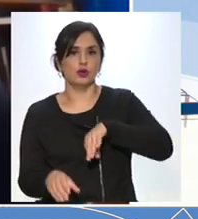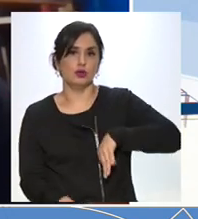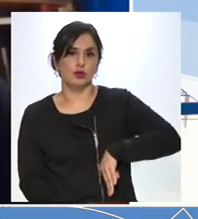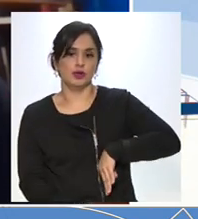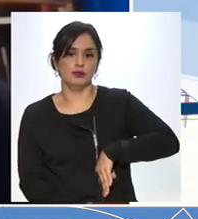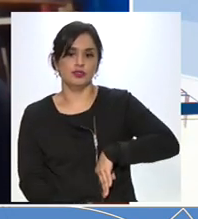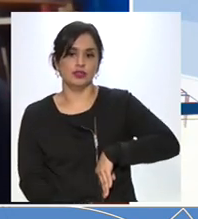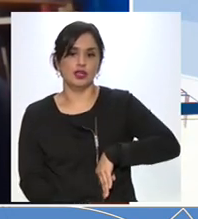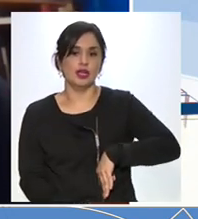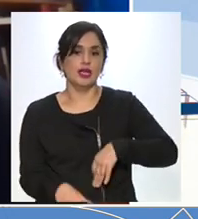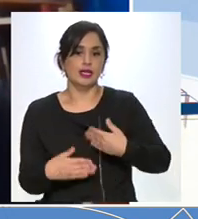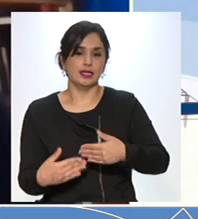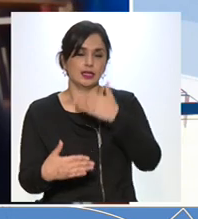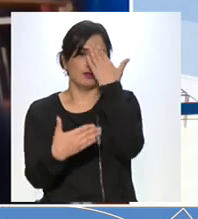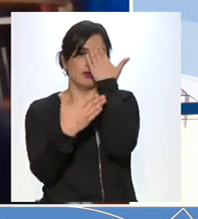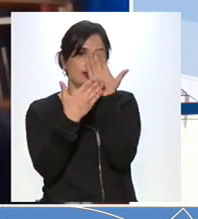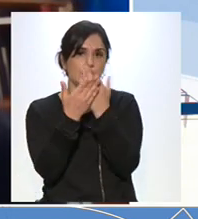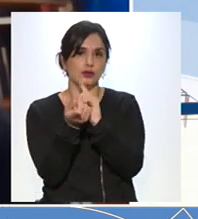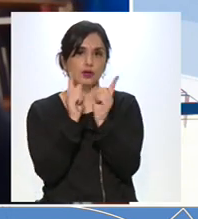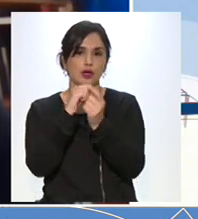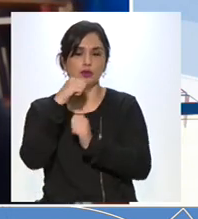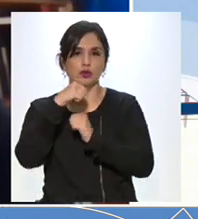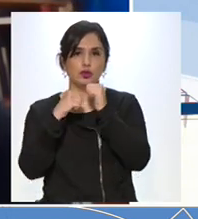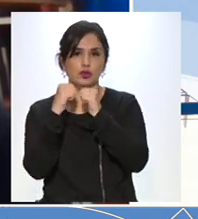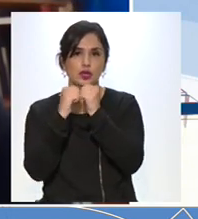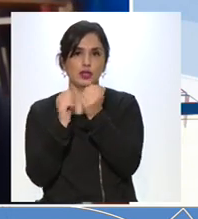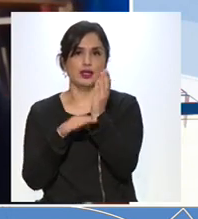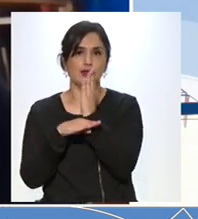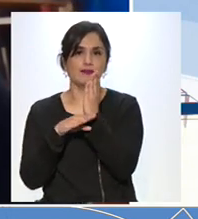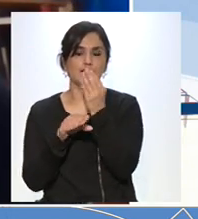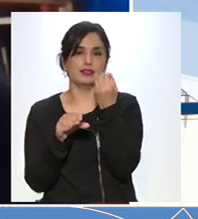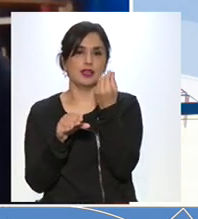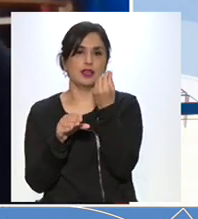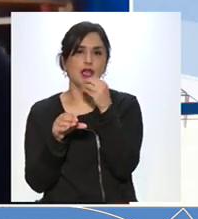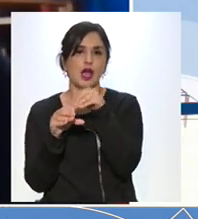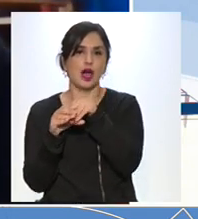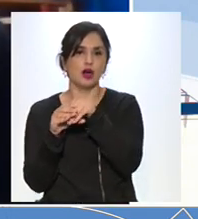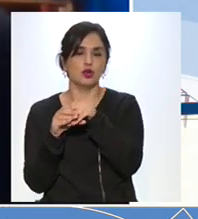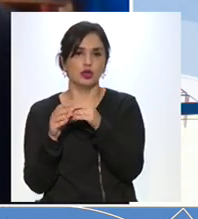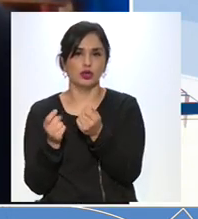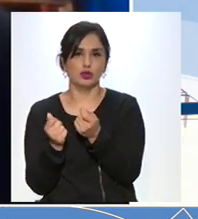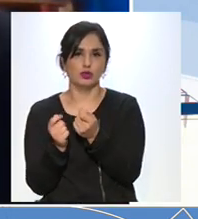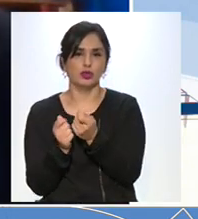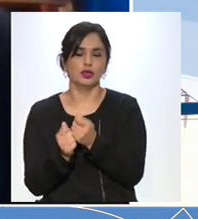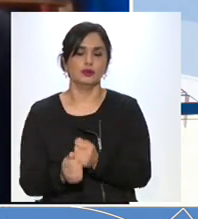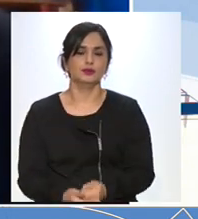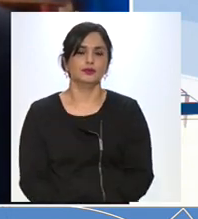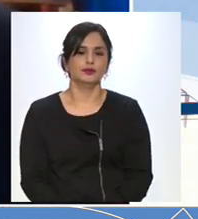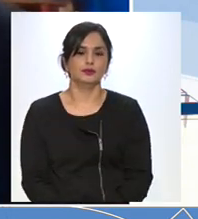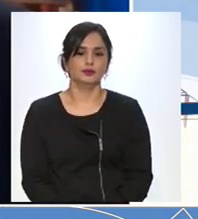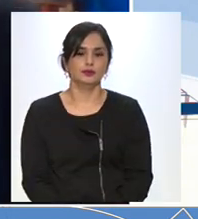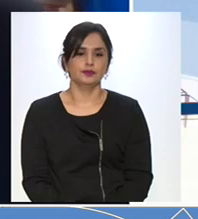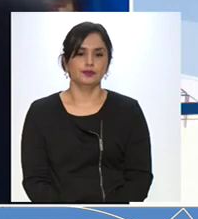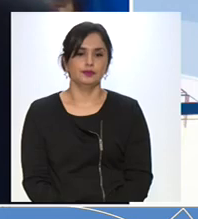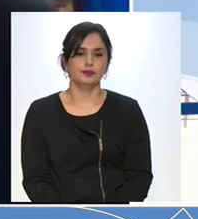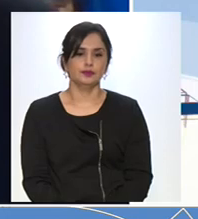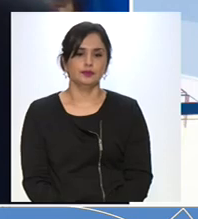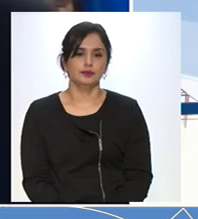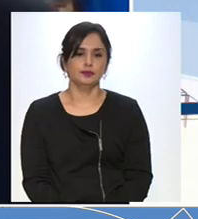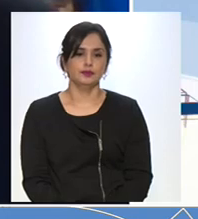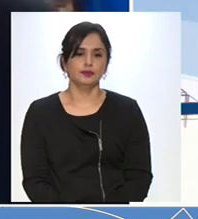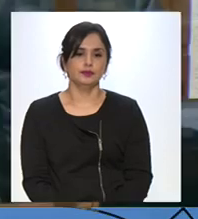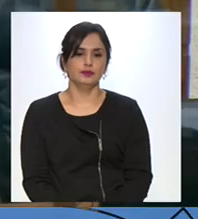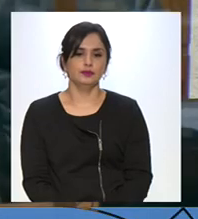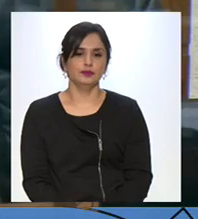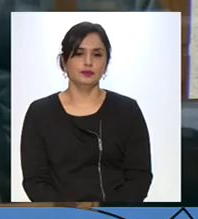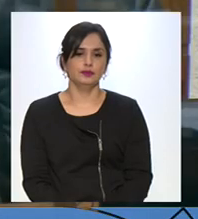que estamos ante un cambio estructural de la base de ahorro de la economía, que fue clave en el crecimiento, la inversión y el costo de financiamiento fiscal, y yo agregaría